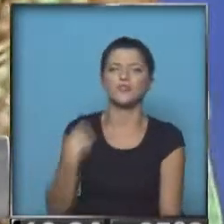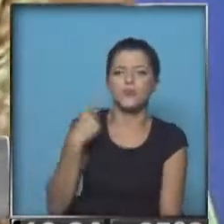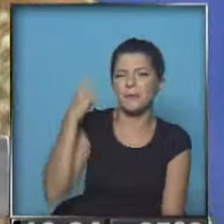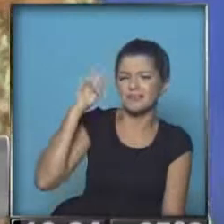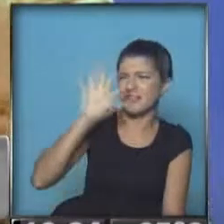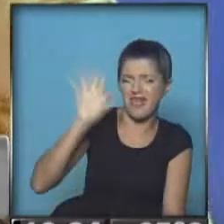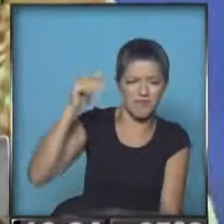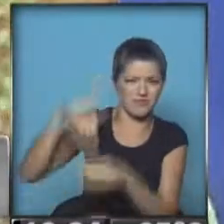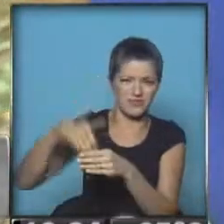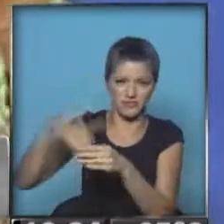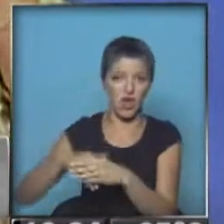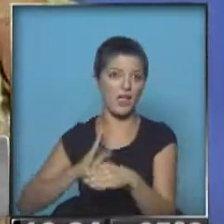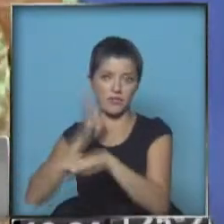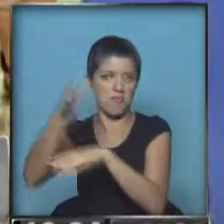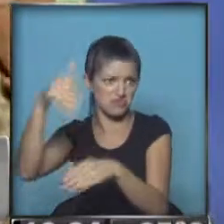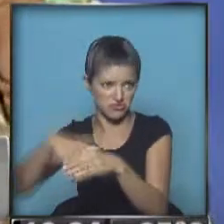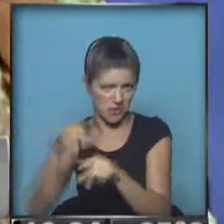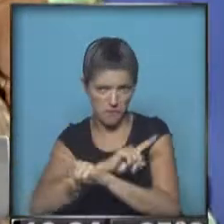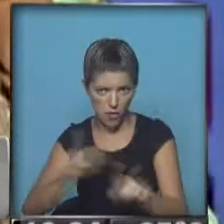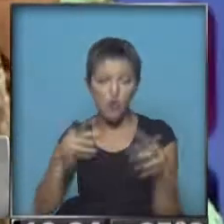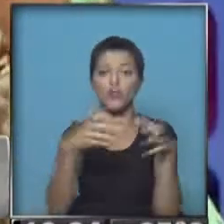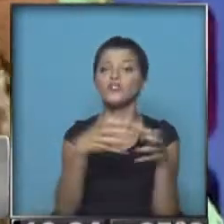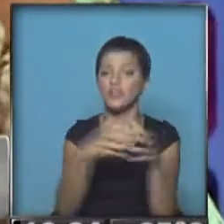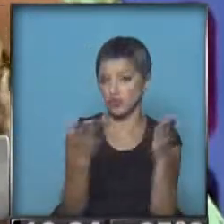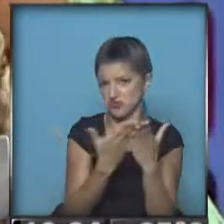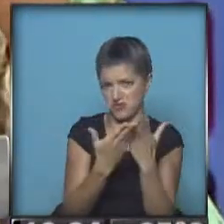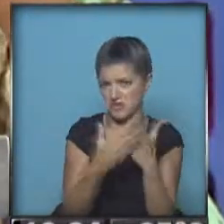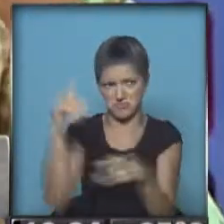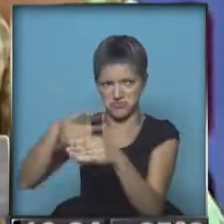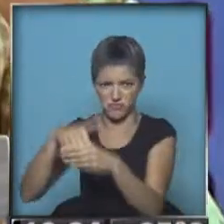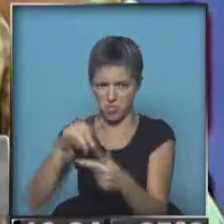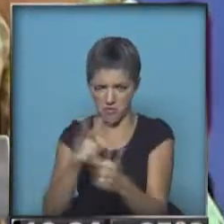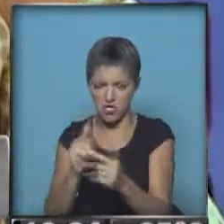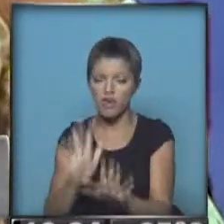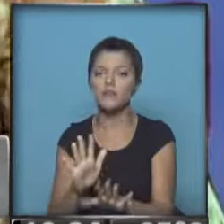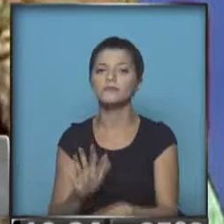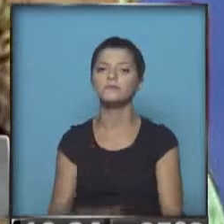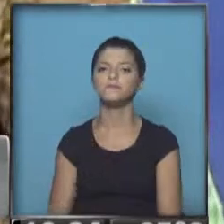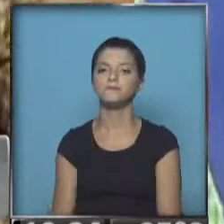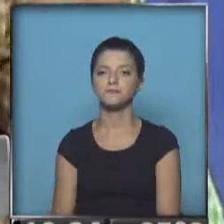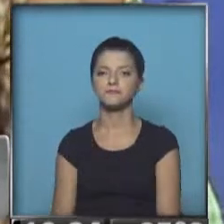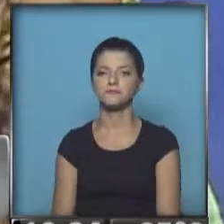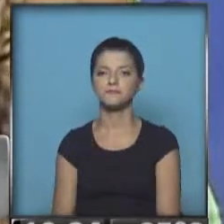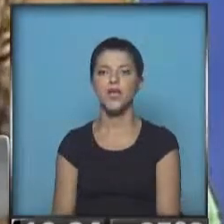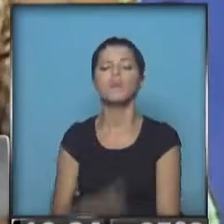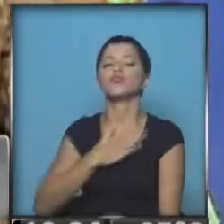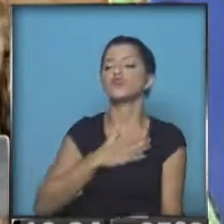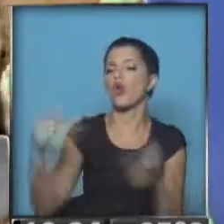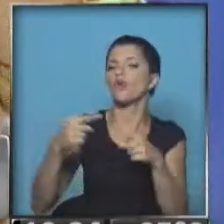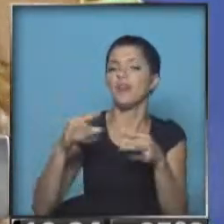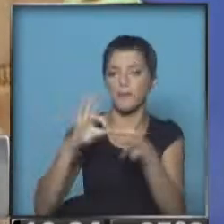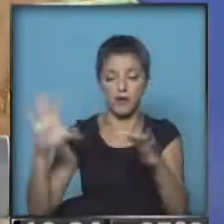las elecciones, no íbamos a elecciones en los centros de estudiantes. No era que fuéramos